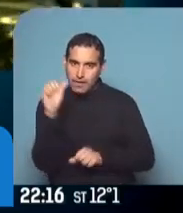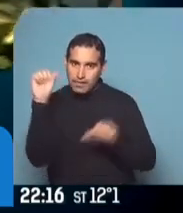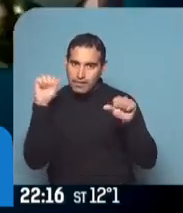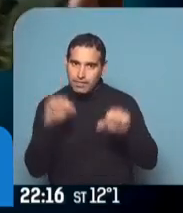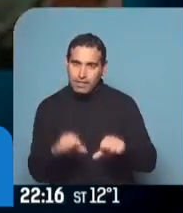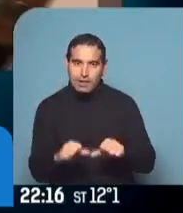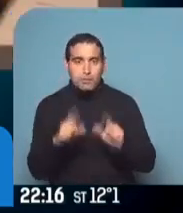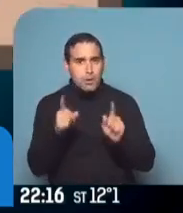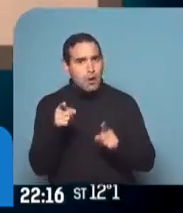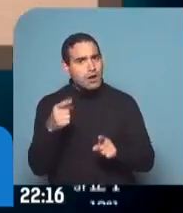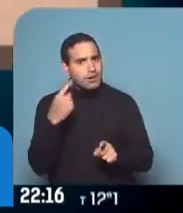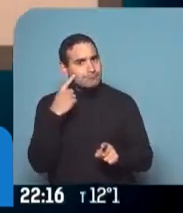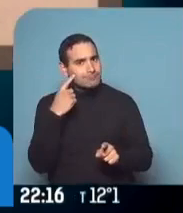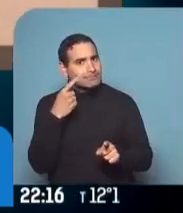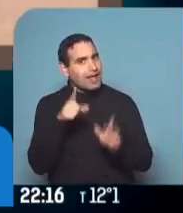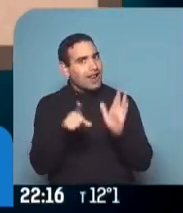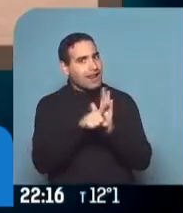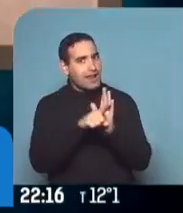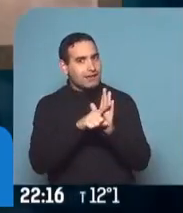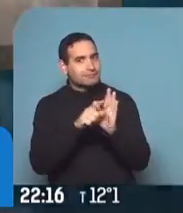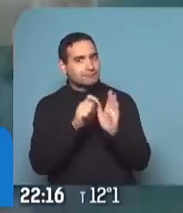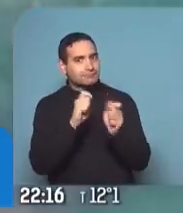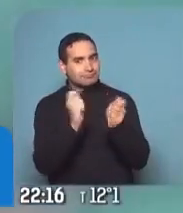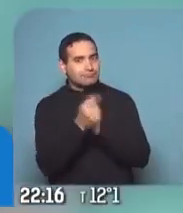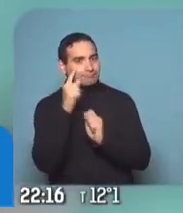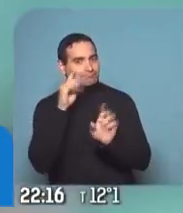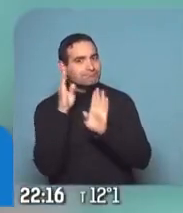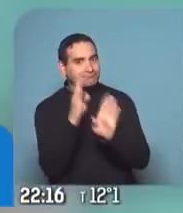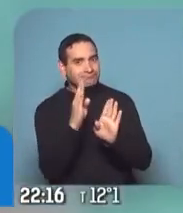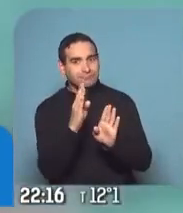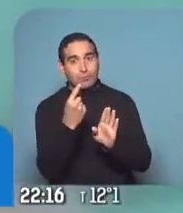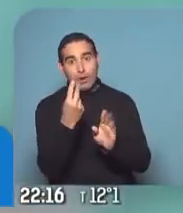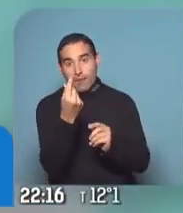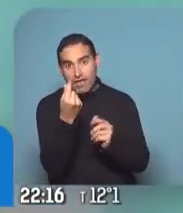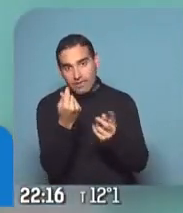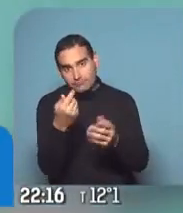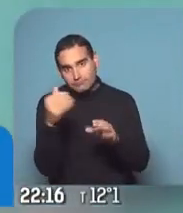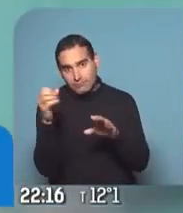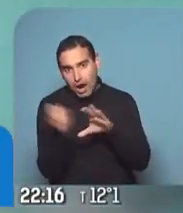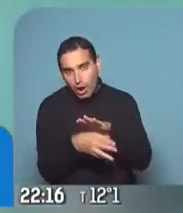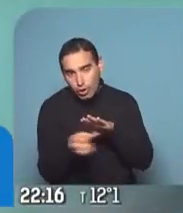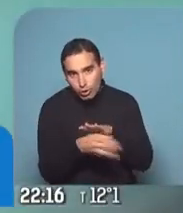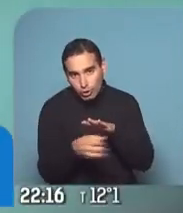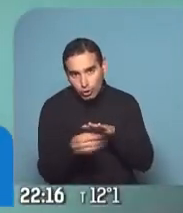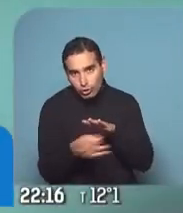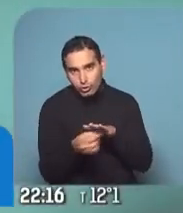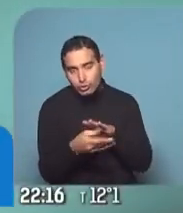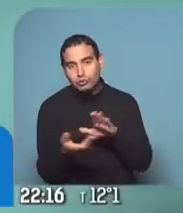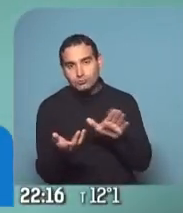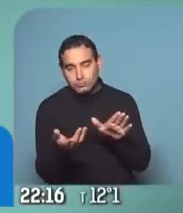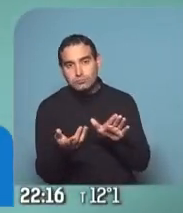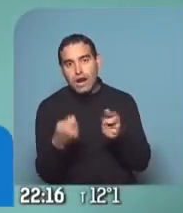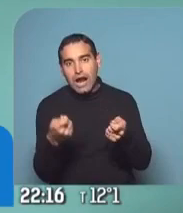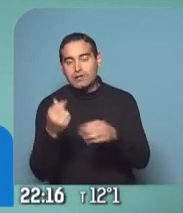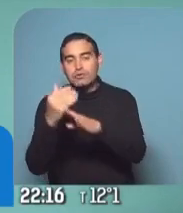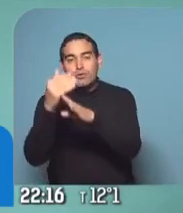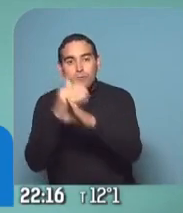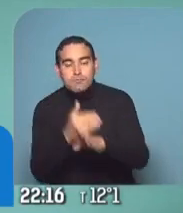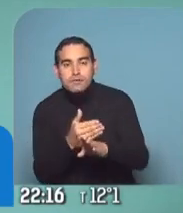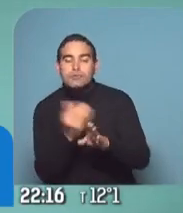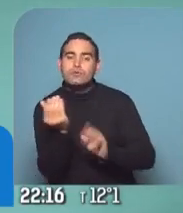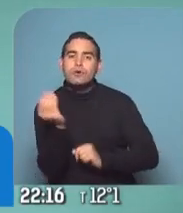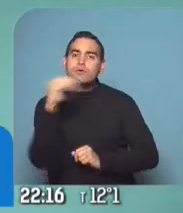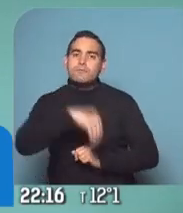Guedes apostaba mucho a esta reforma, justamente por el ahorro fiscal que le significa, por la apuesta en ese sentido, y por el